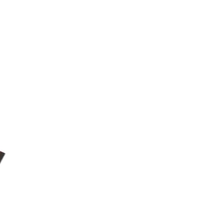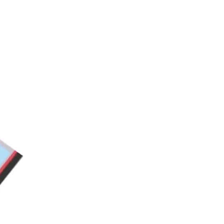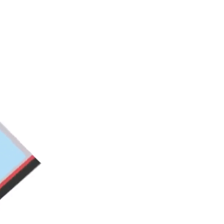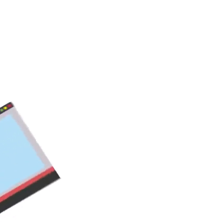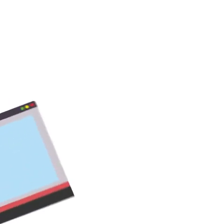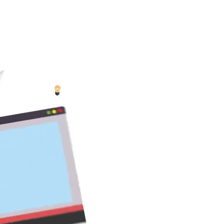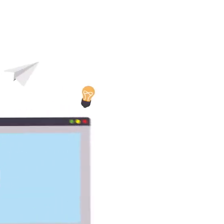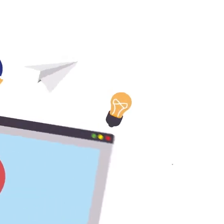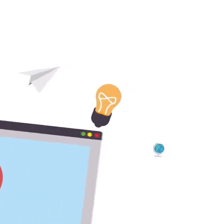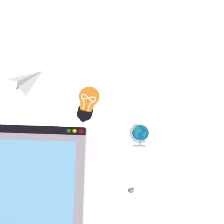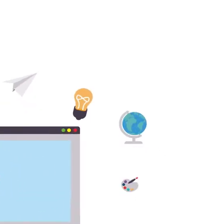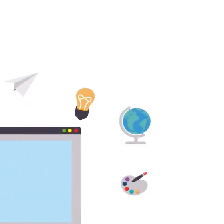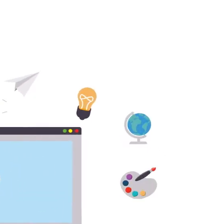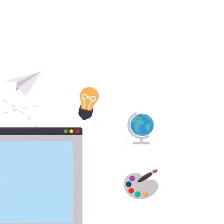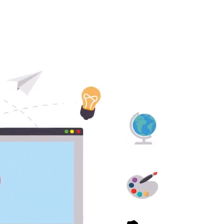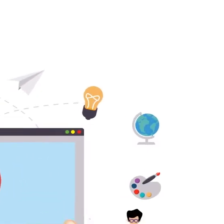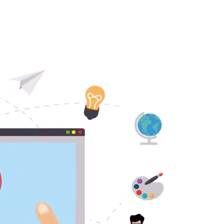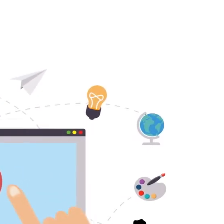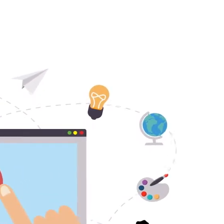Música